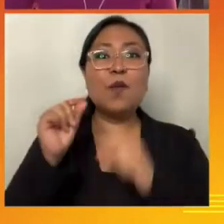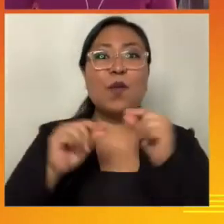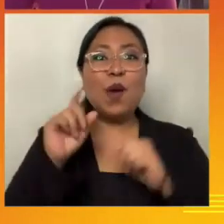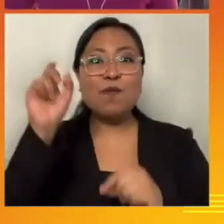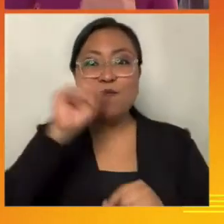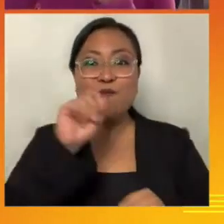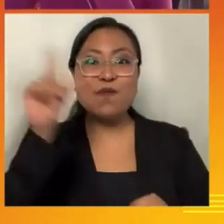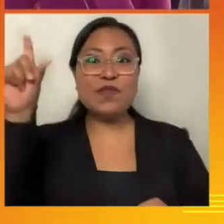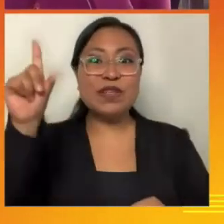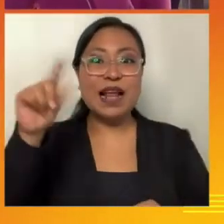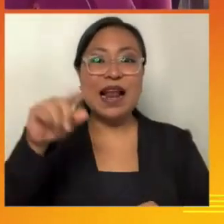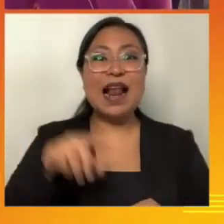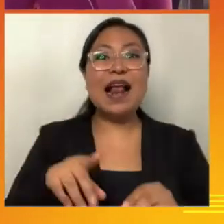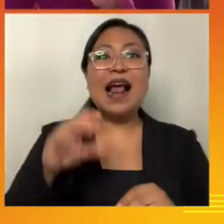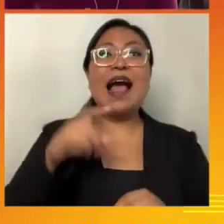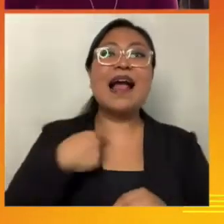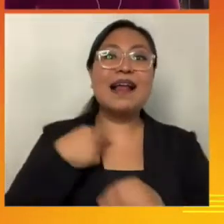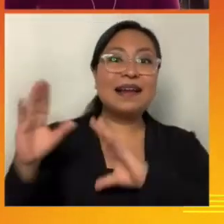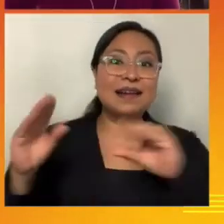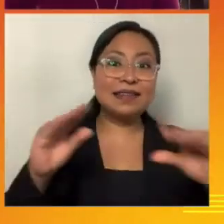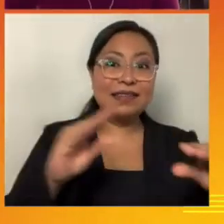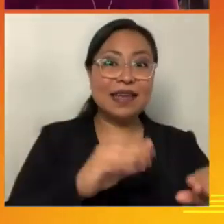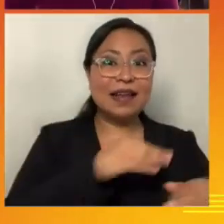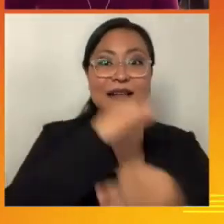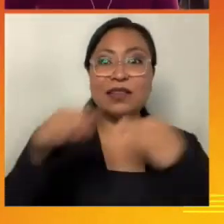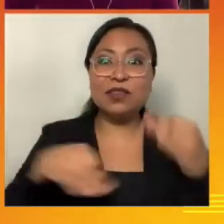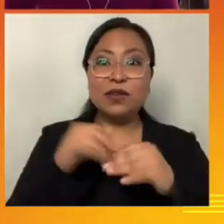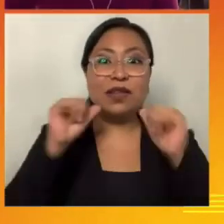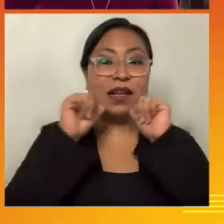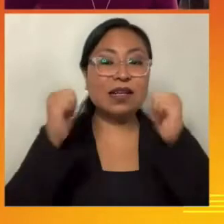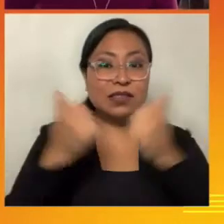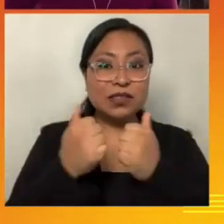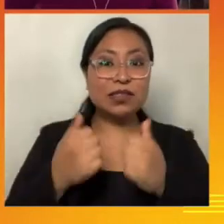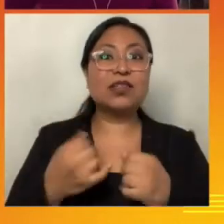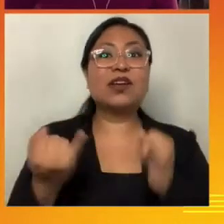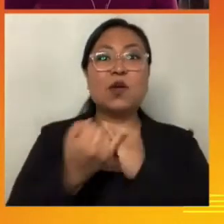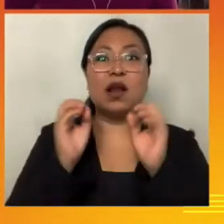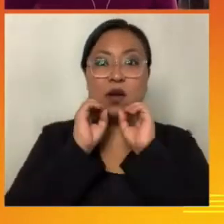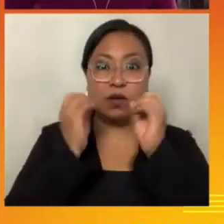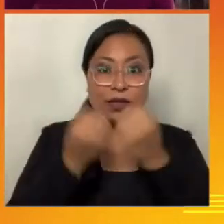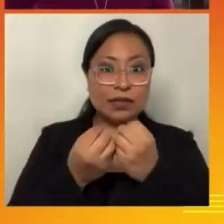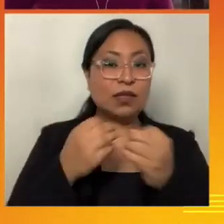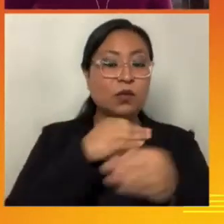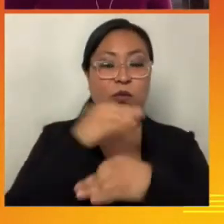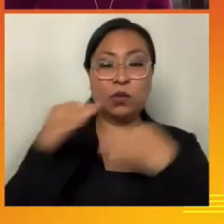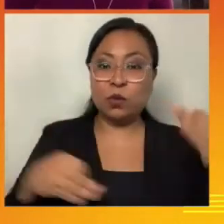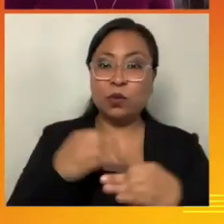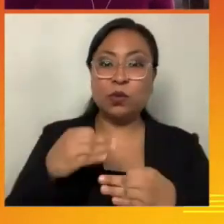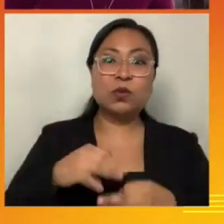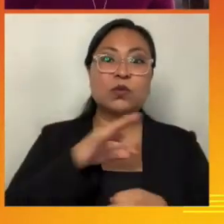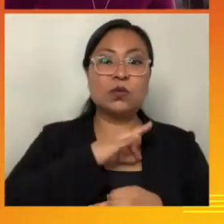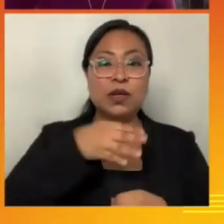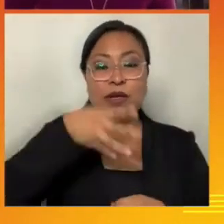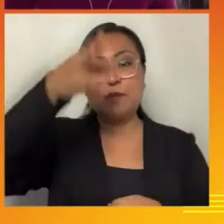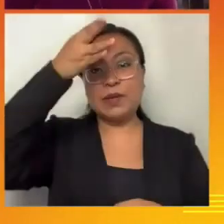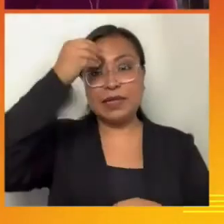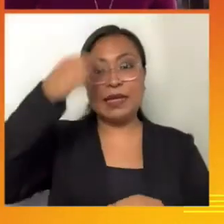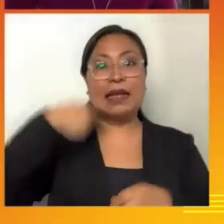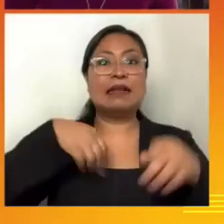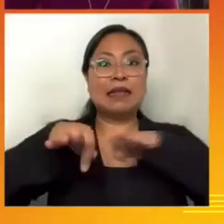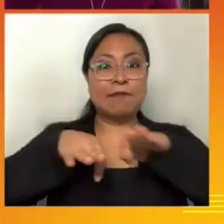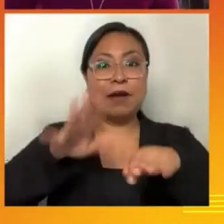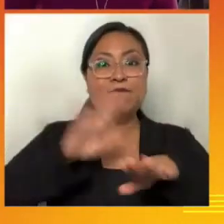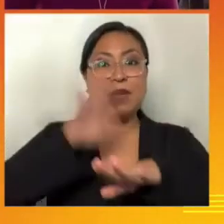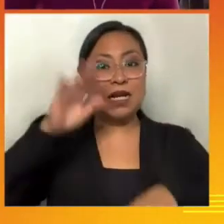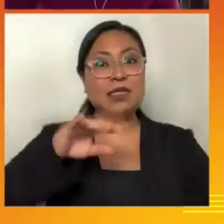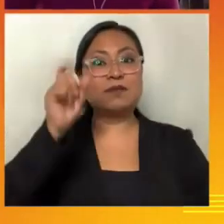¿no? Para poder cada día apoyar al sector y a las organizaciones a que realicen un trabajo más